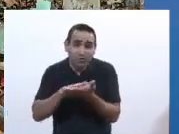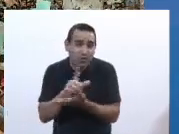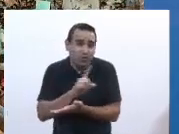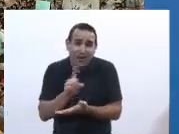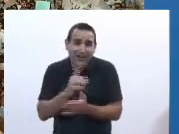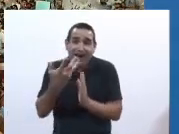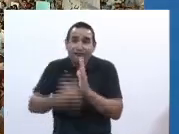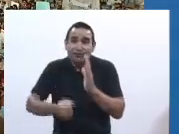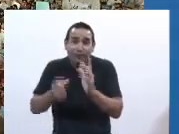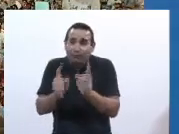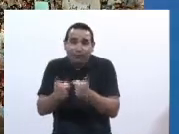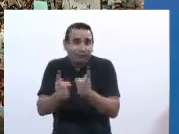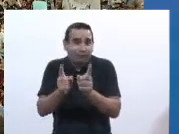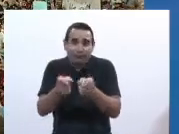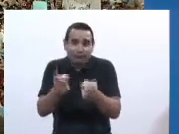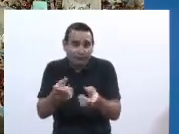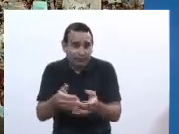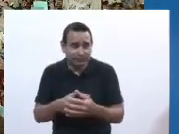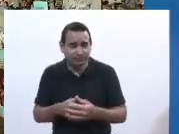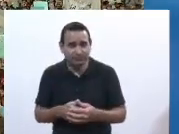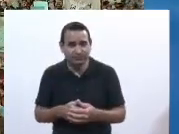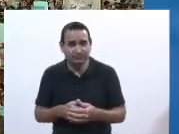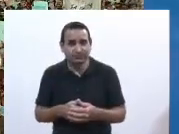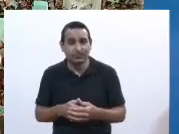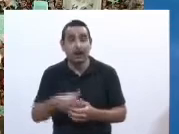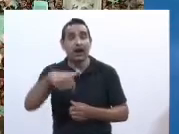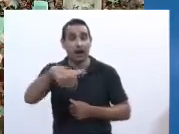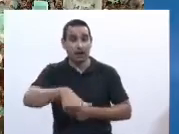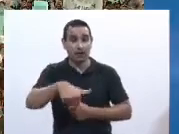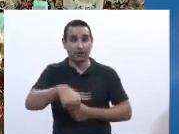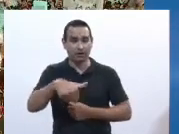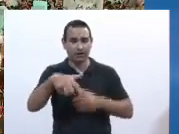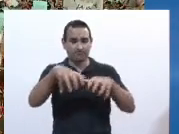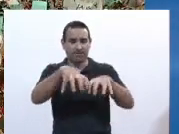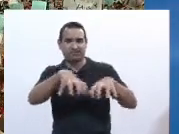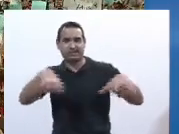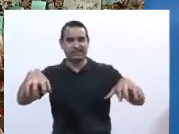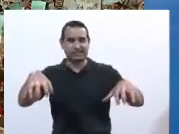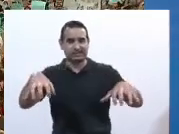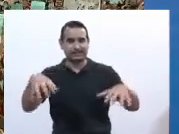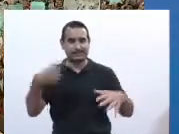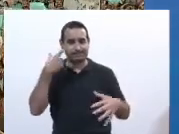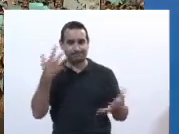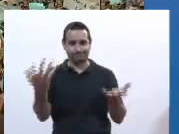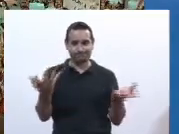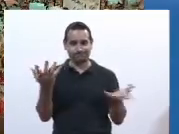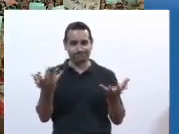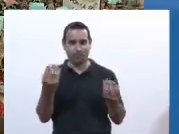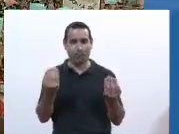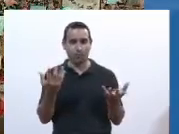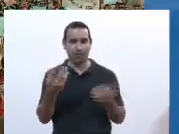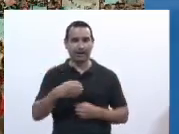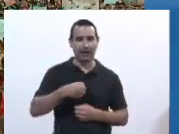del aborto. Ahora, se ha convertido en esta grieta tal vez en un falso dilema entre